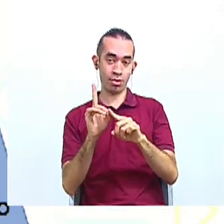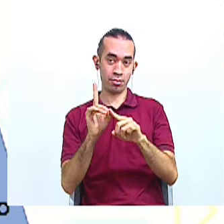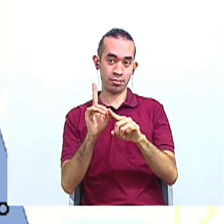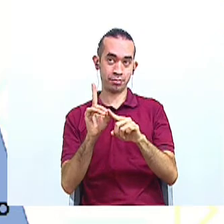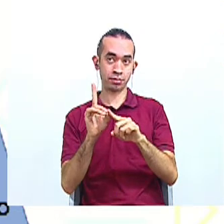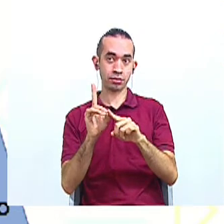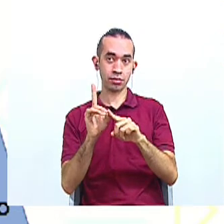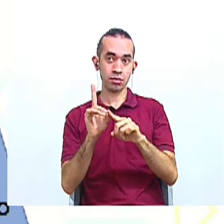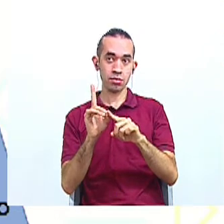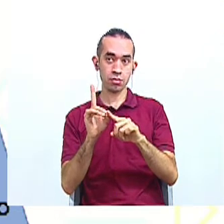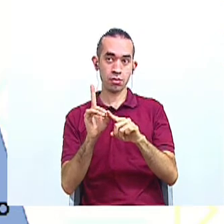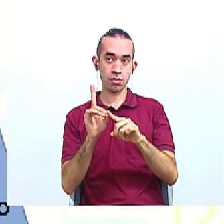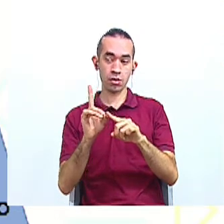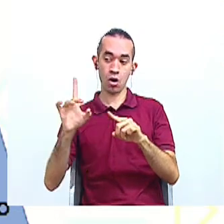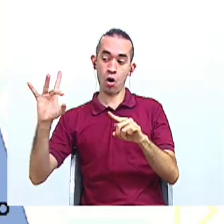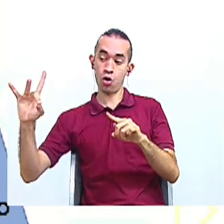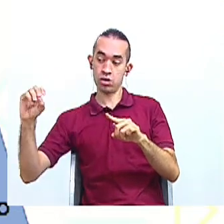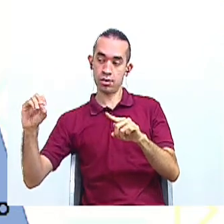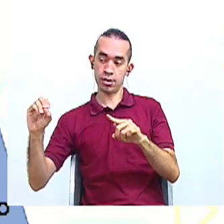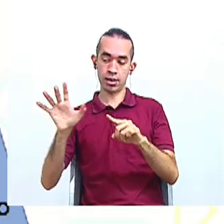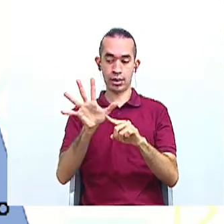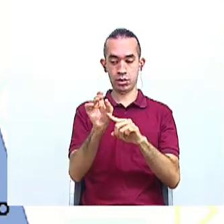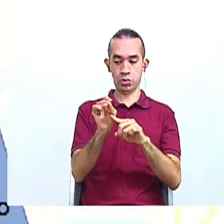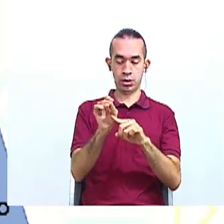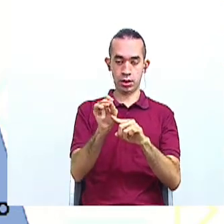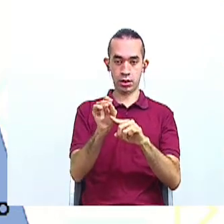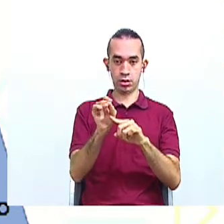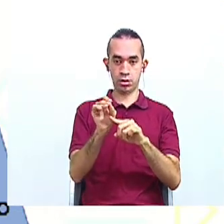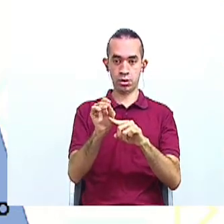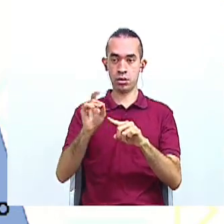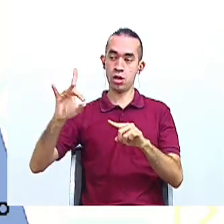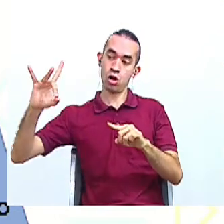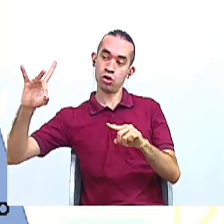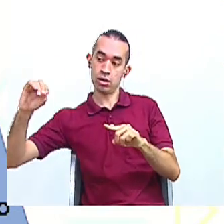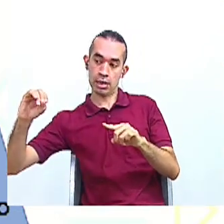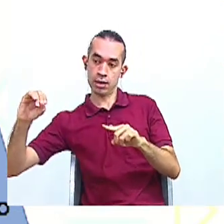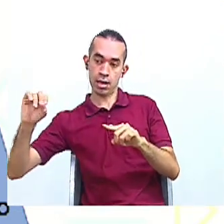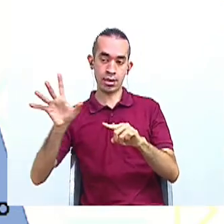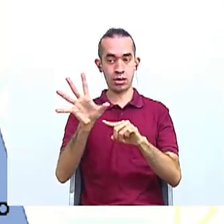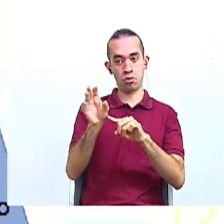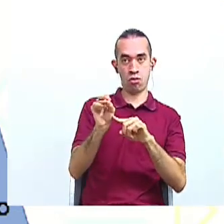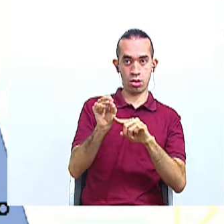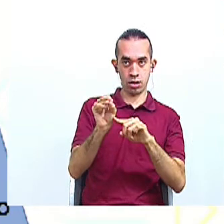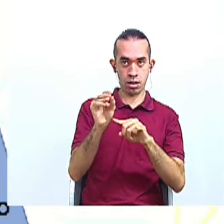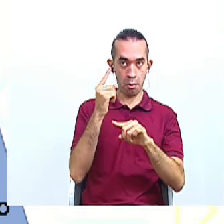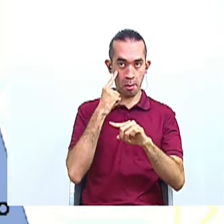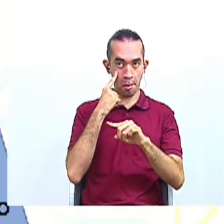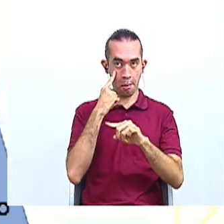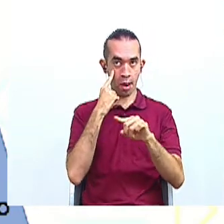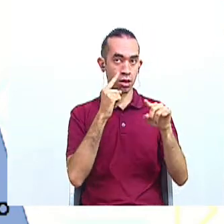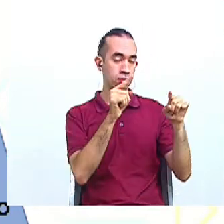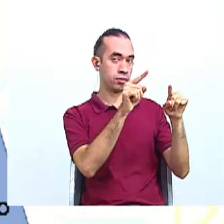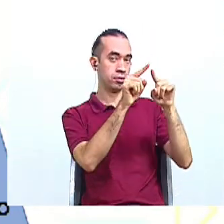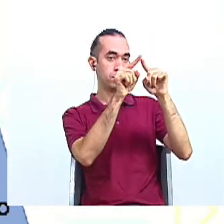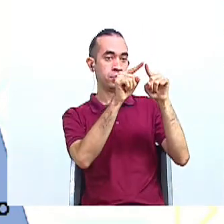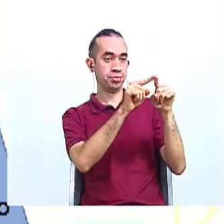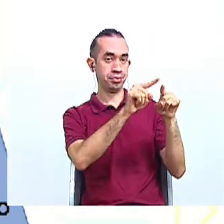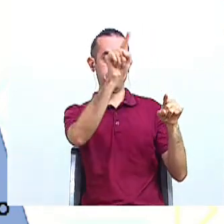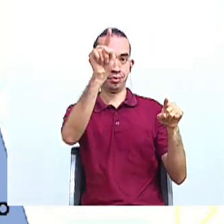tenemos las medidas 80 y 50, 80 grados y 50 grados, y en el triángulo